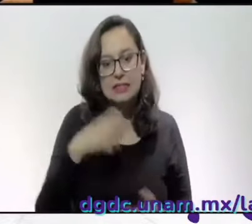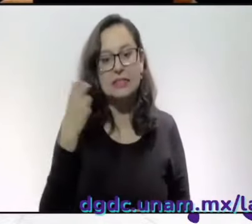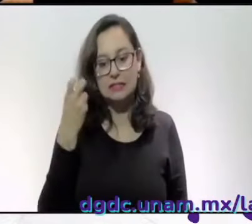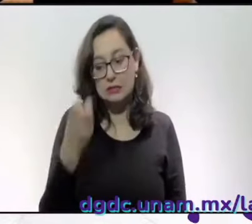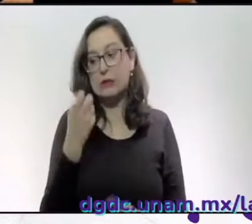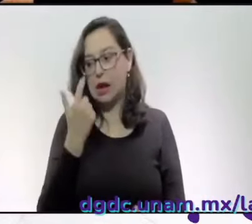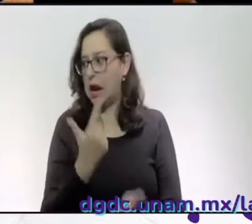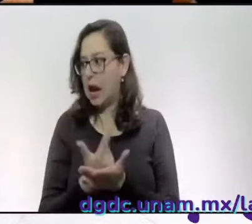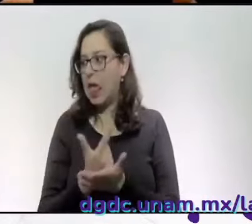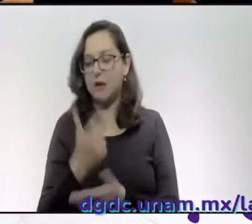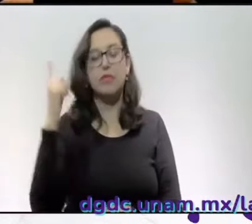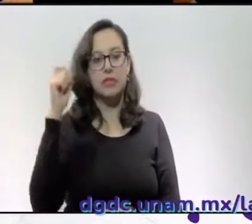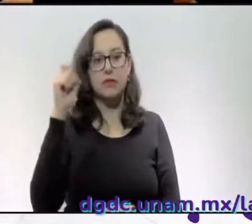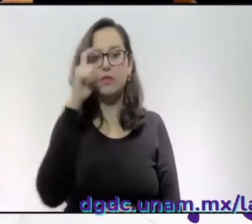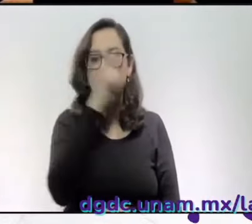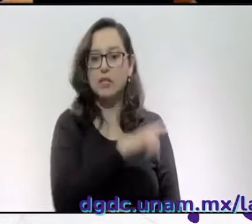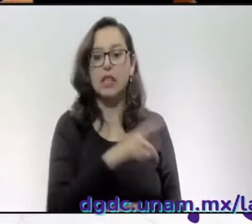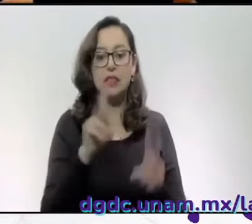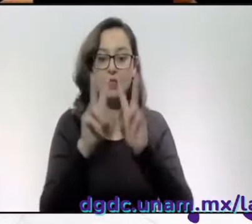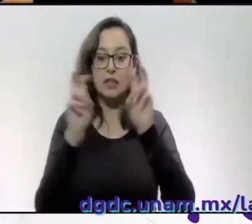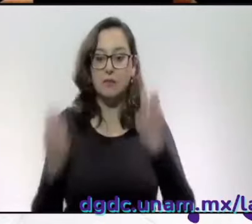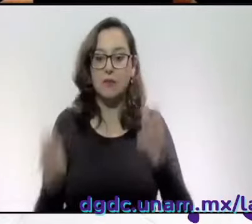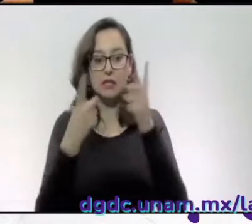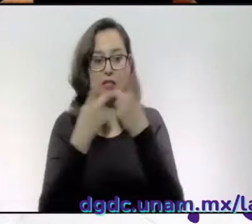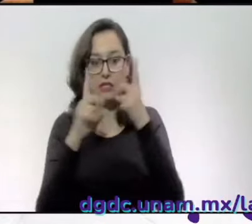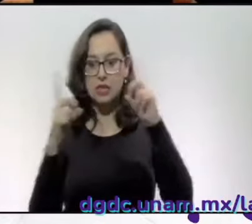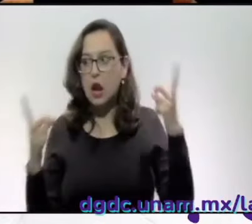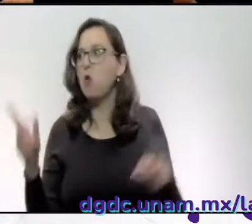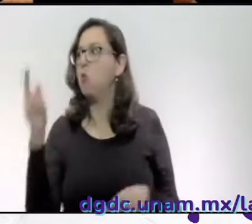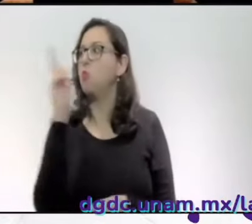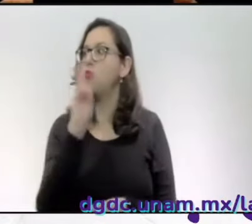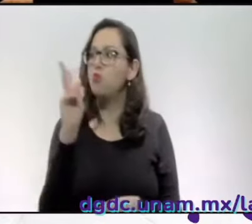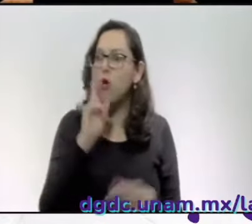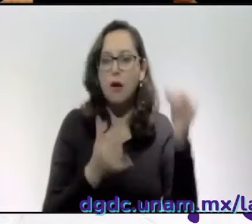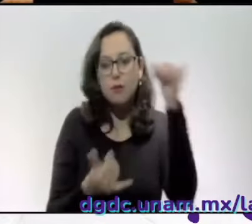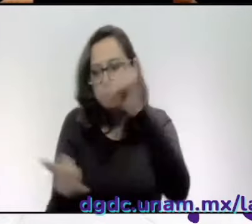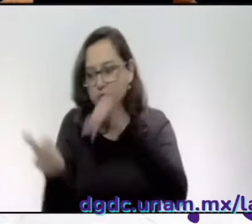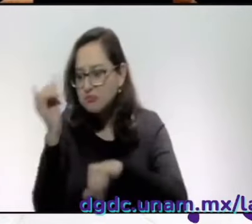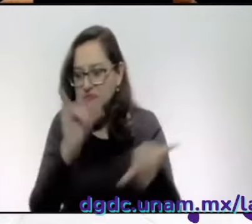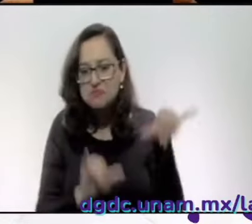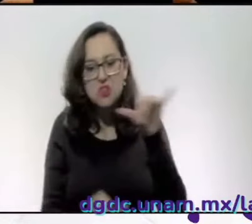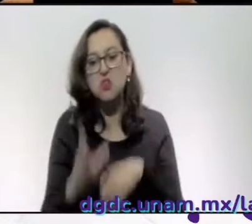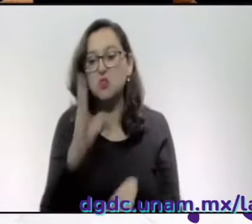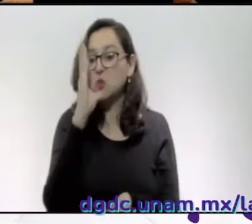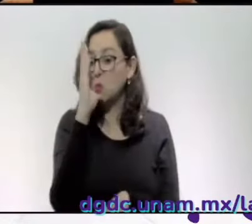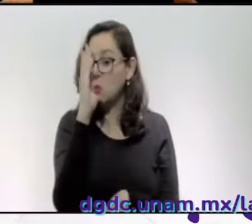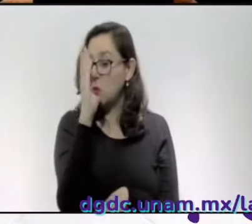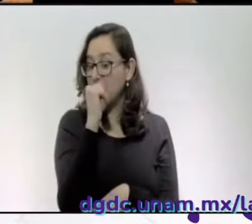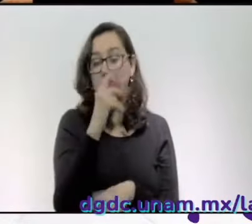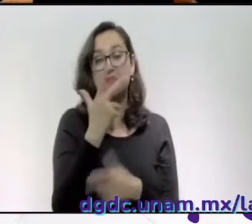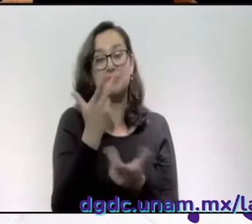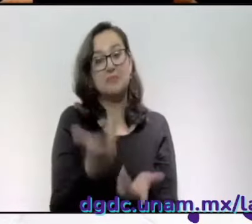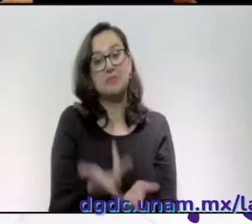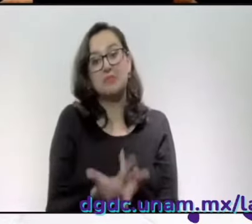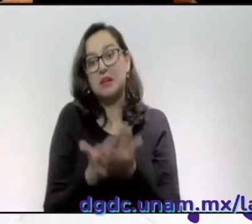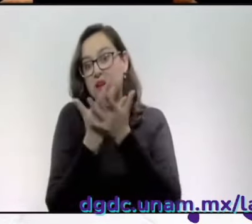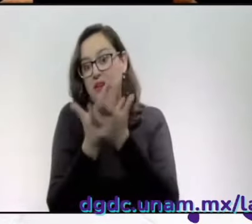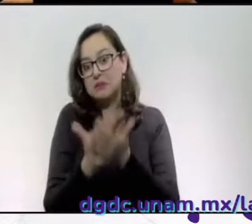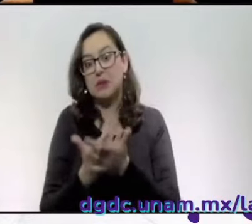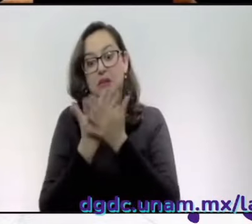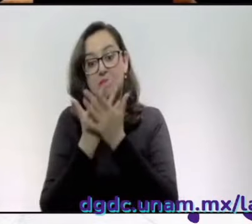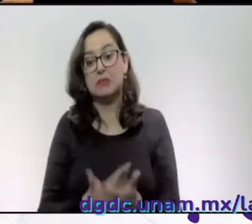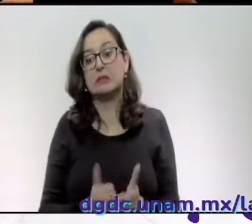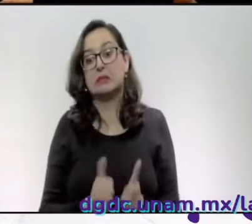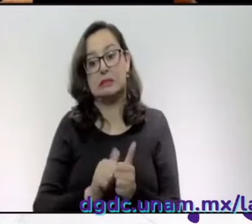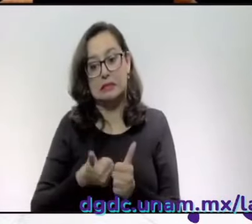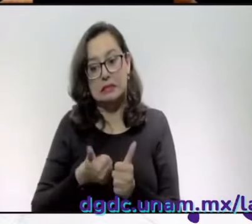grave. Este desarrollo en todas las áreas experimentales se ha visto retrasado 1 año, si nos va bien. Y eso ha sido,